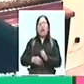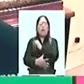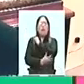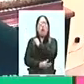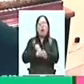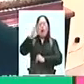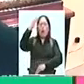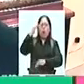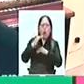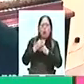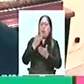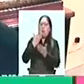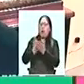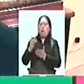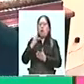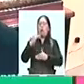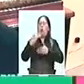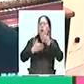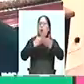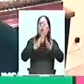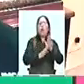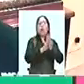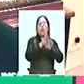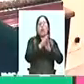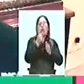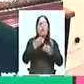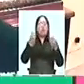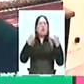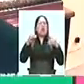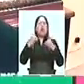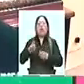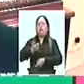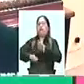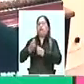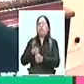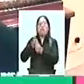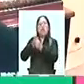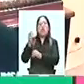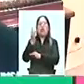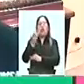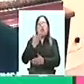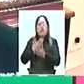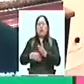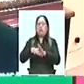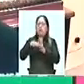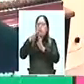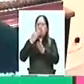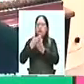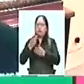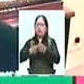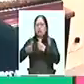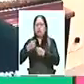pobreza, ensanchamiento de lo que es el mercado interno, el aumento de la cantidad de personas dentro de la clase